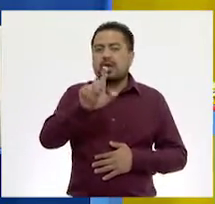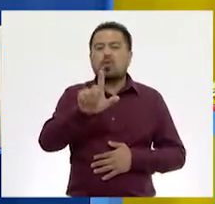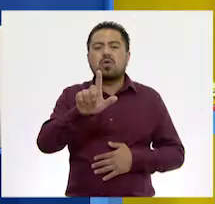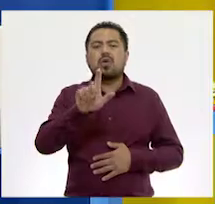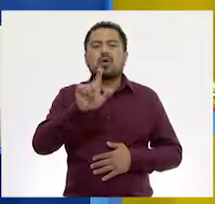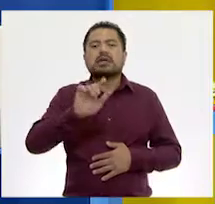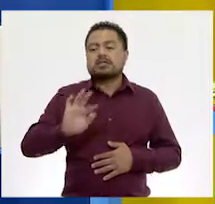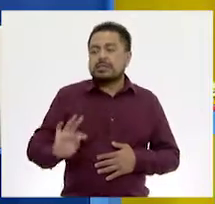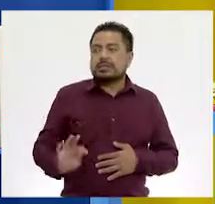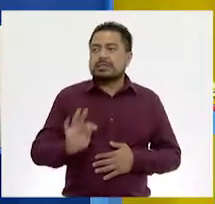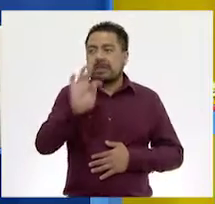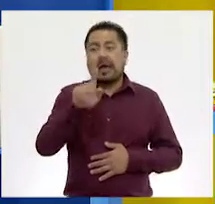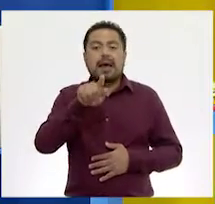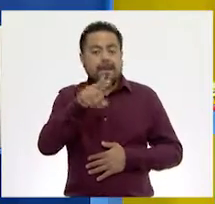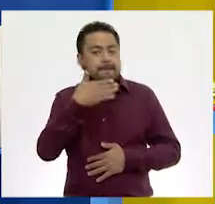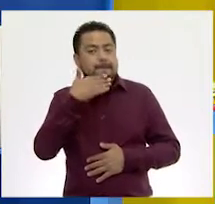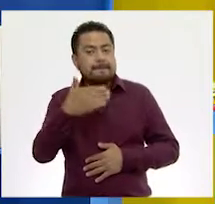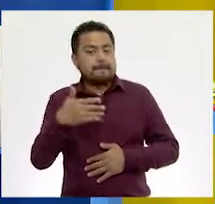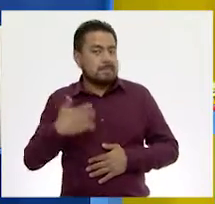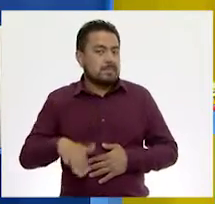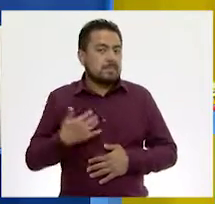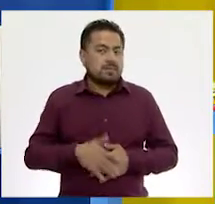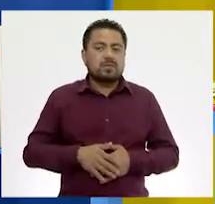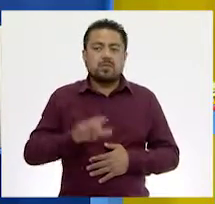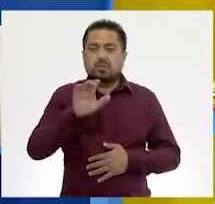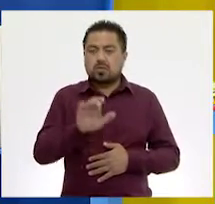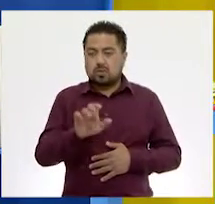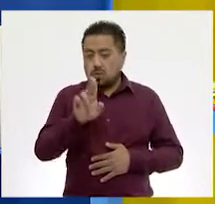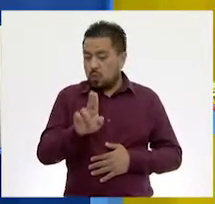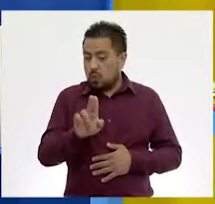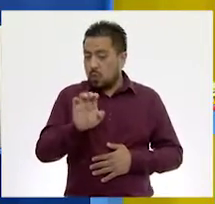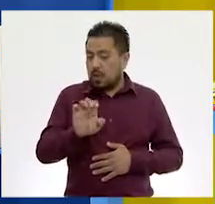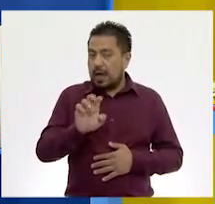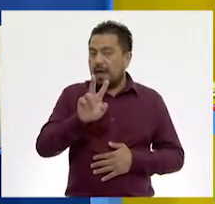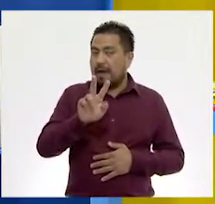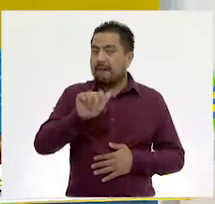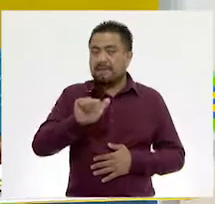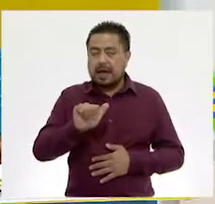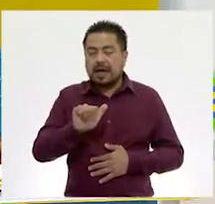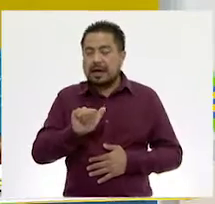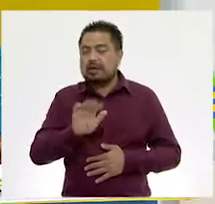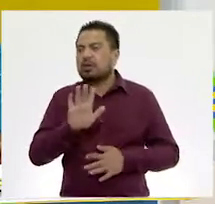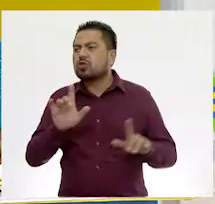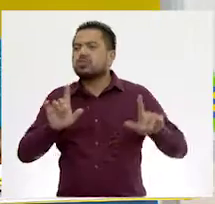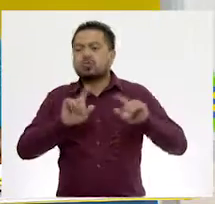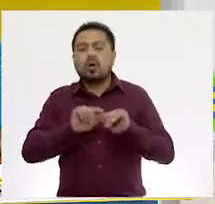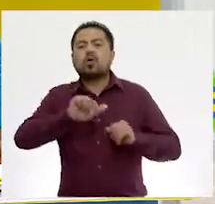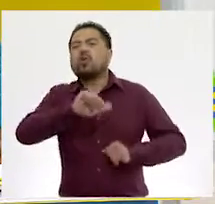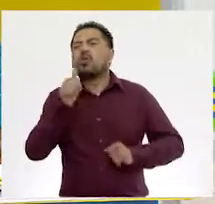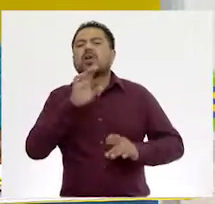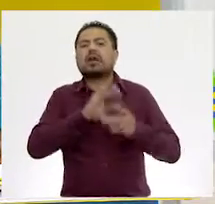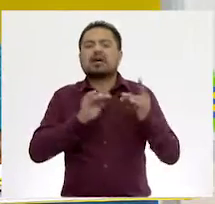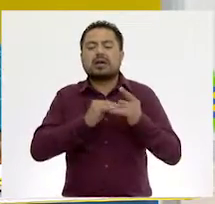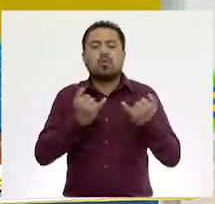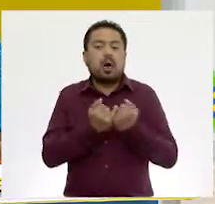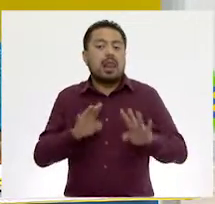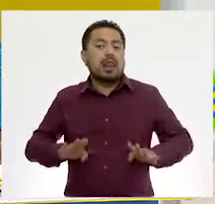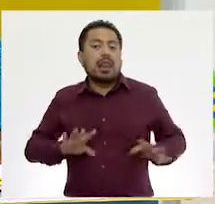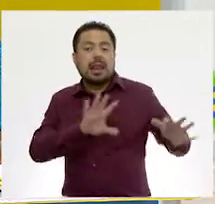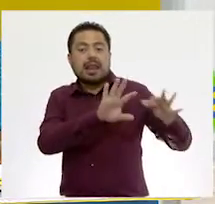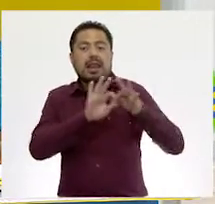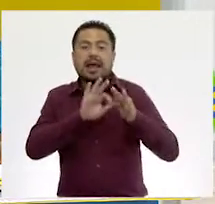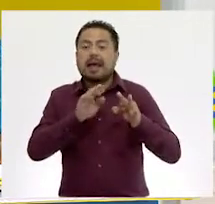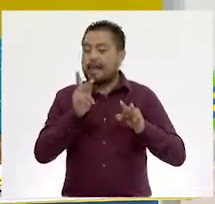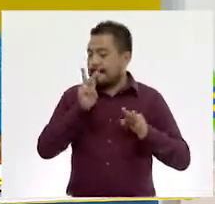Raúl de Chilpancingo. Muy bien. Excelente. Cueva es una palabra corta. Perfecto. Y otra pista es que terminan en rima.